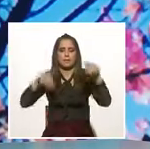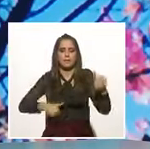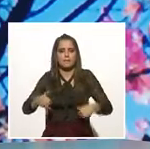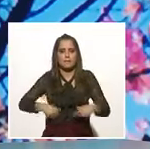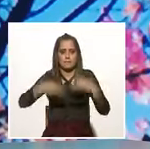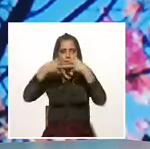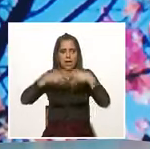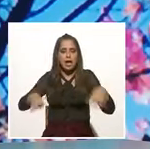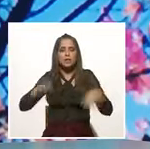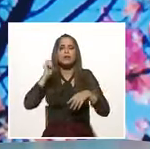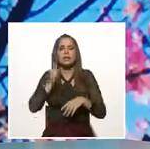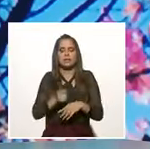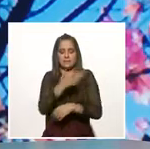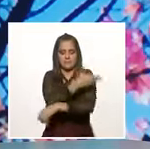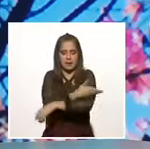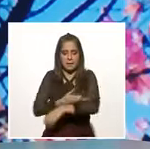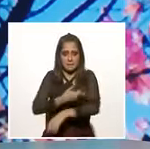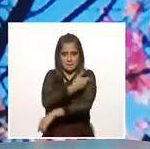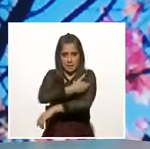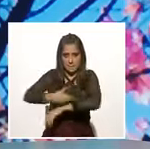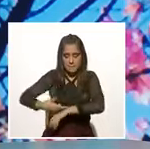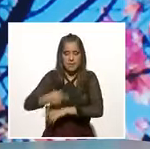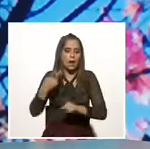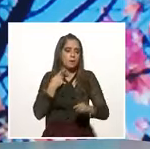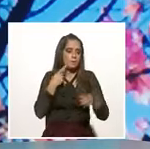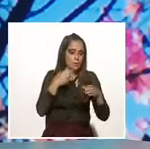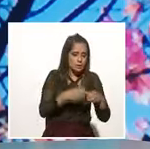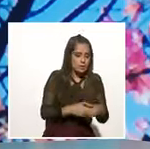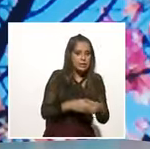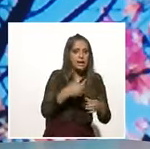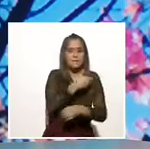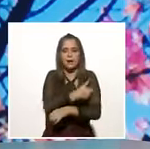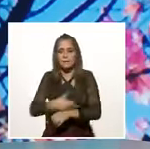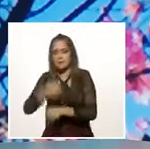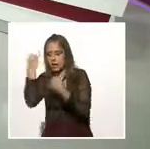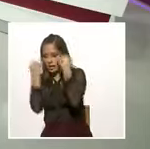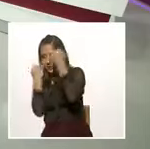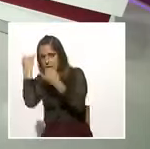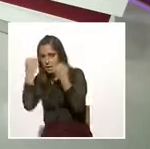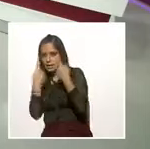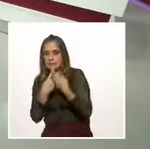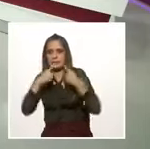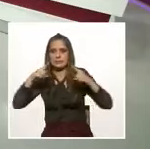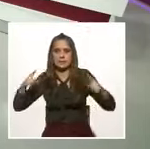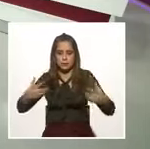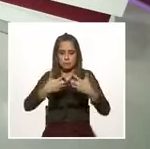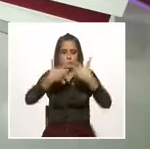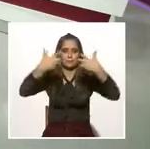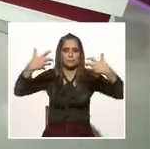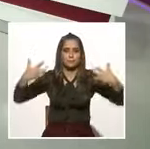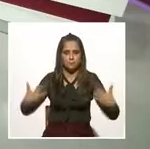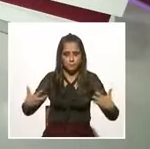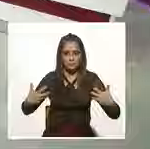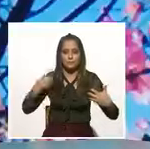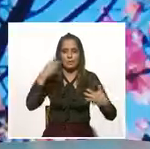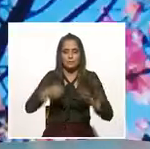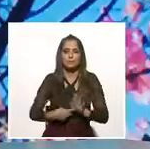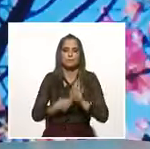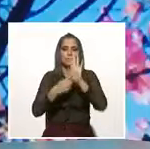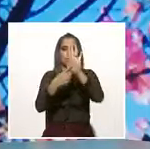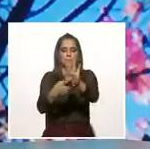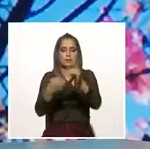se dividen por una cuestión política, una cuestión ideológica. Y lo toca Gilberto Cantón de una manera fina e